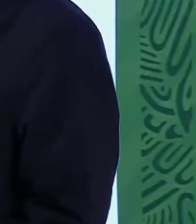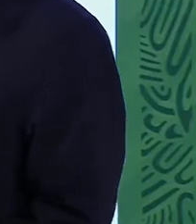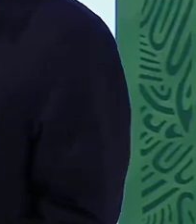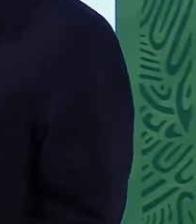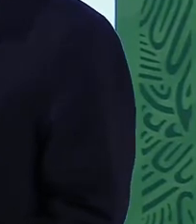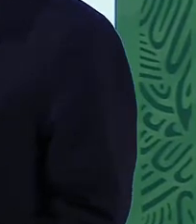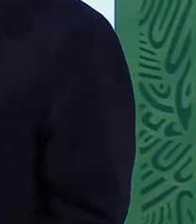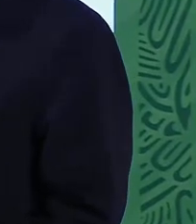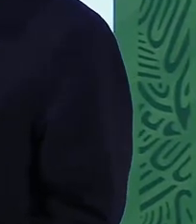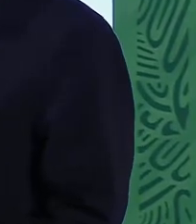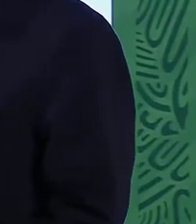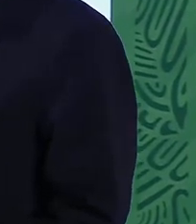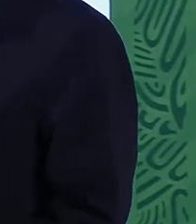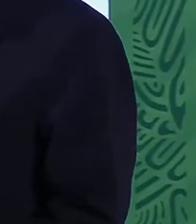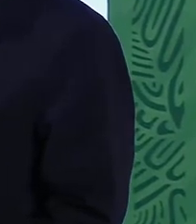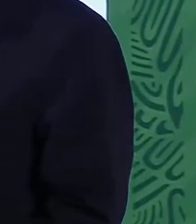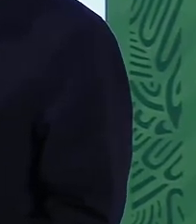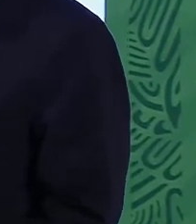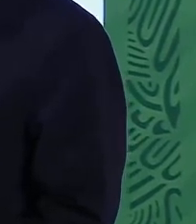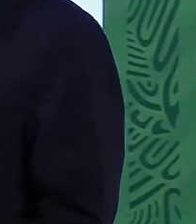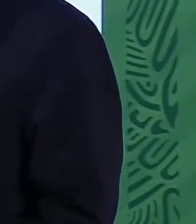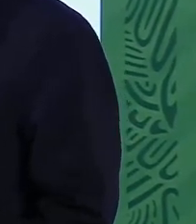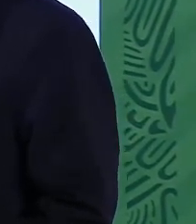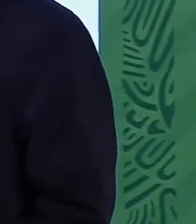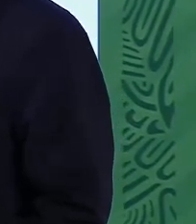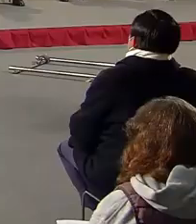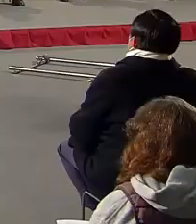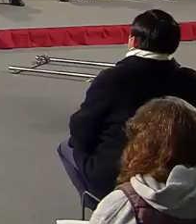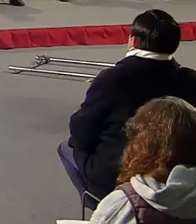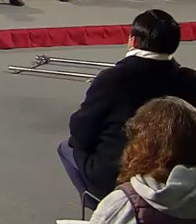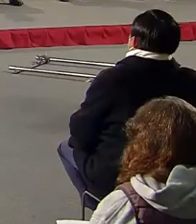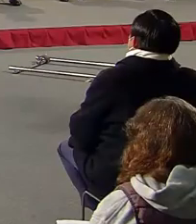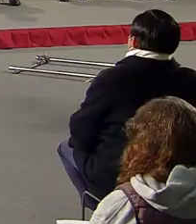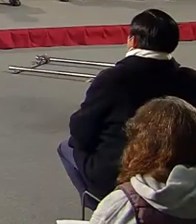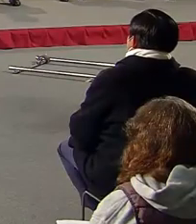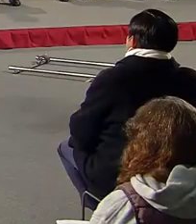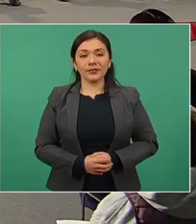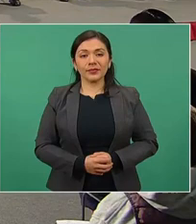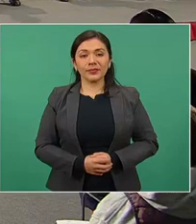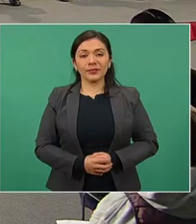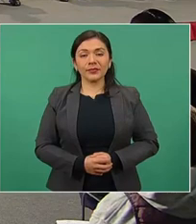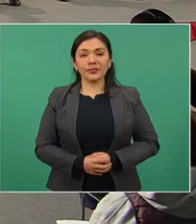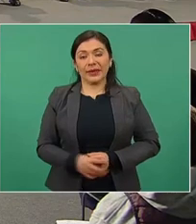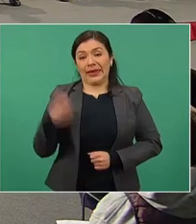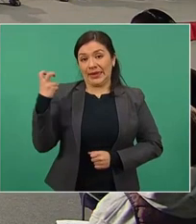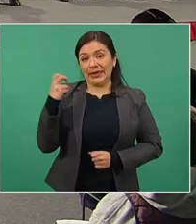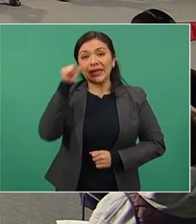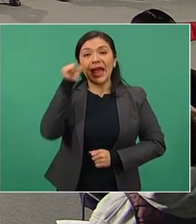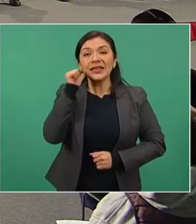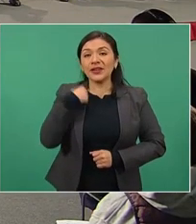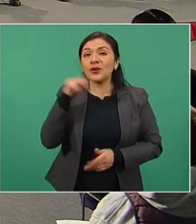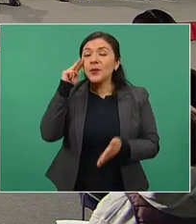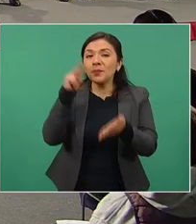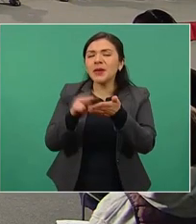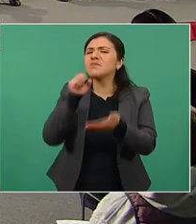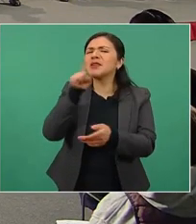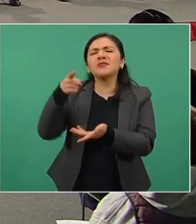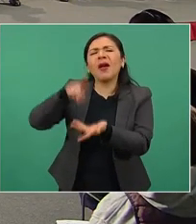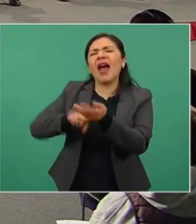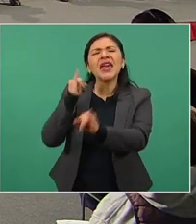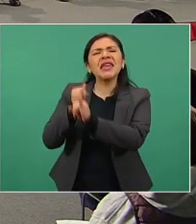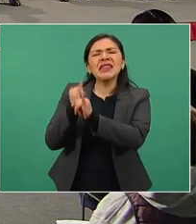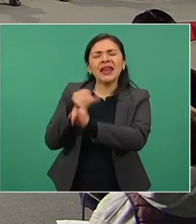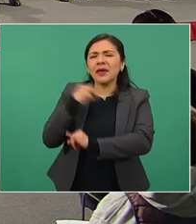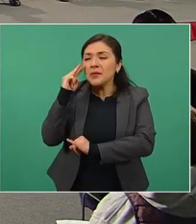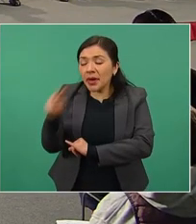la creatividad. Igual ayer llegaron estos obsequios del Gas Bienestar. Es la gente,